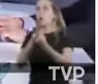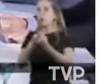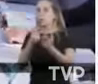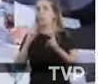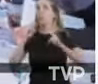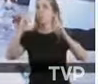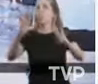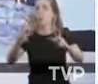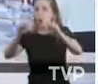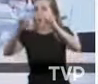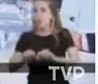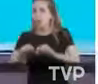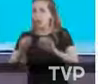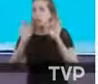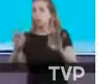nada.